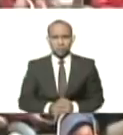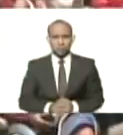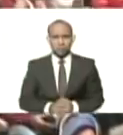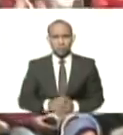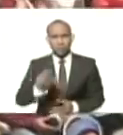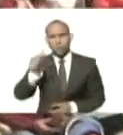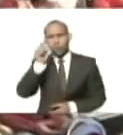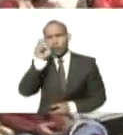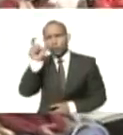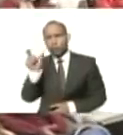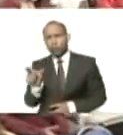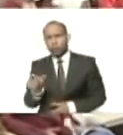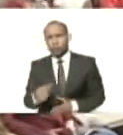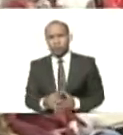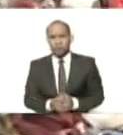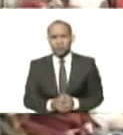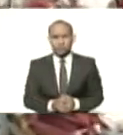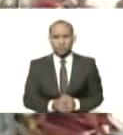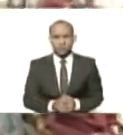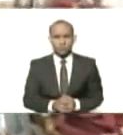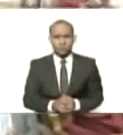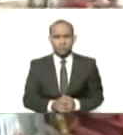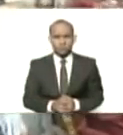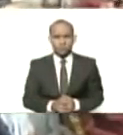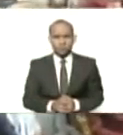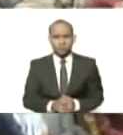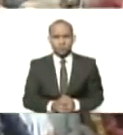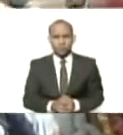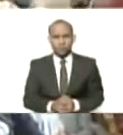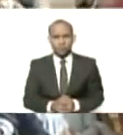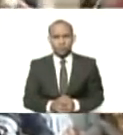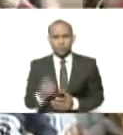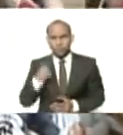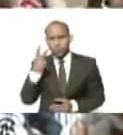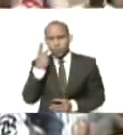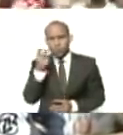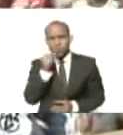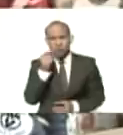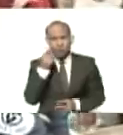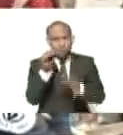Ramón Sierra, Carlos Sierra, no veo quién está allá.